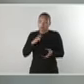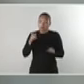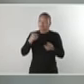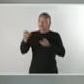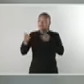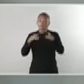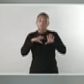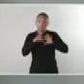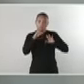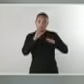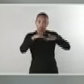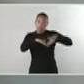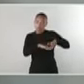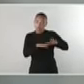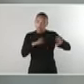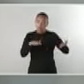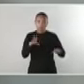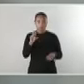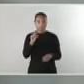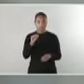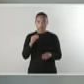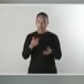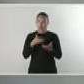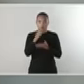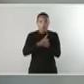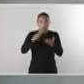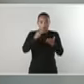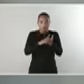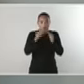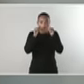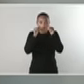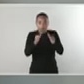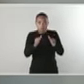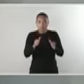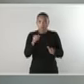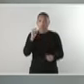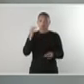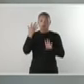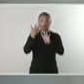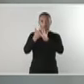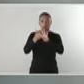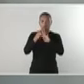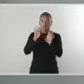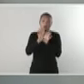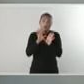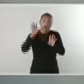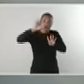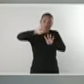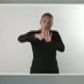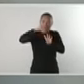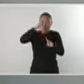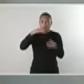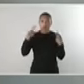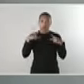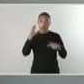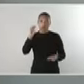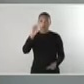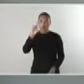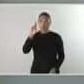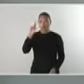voy con todo el peso de la ley contra la corrupción habrá cárcel para los corruptos y también para los